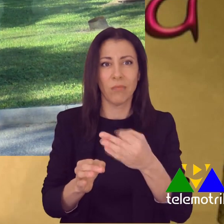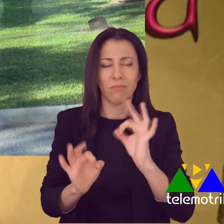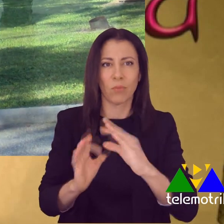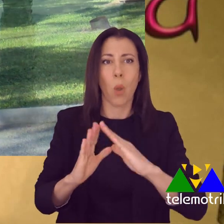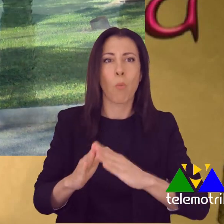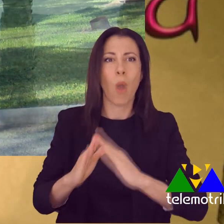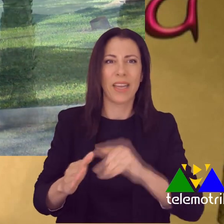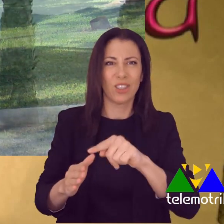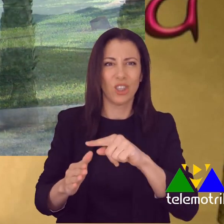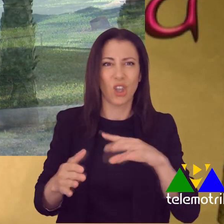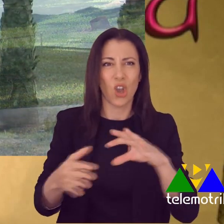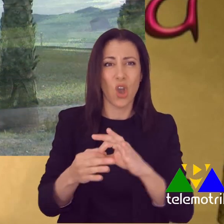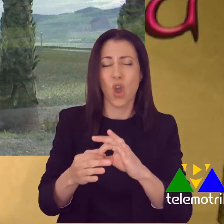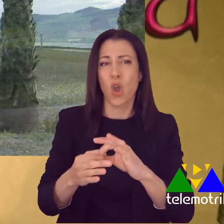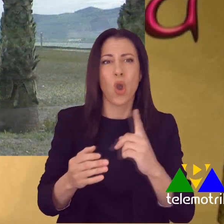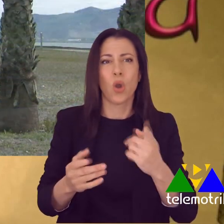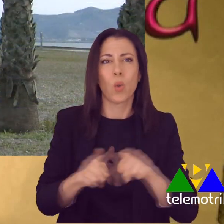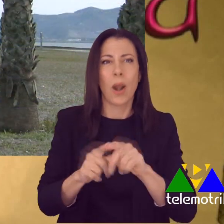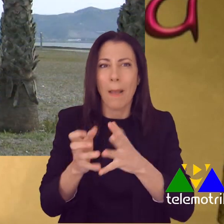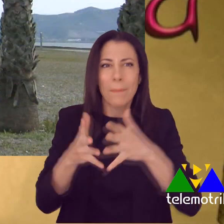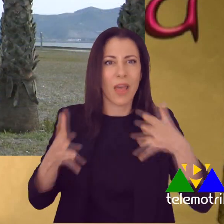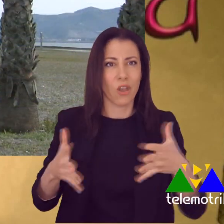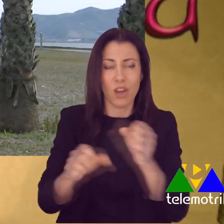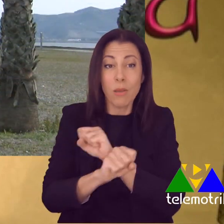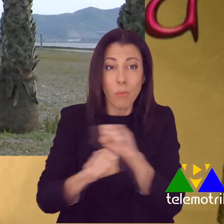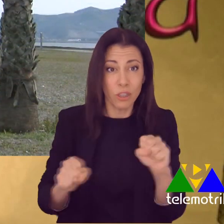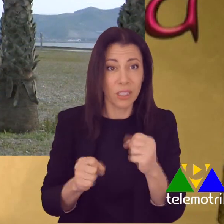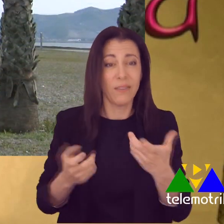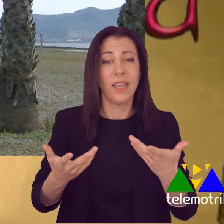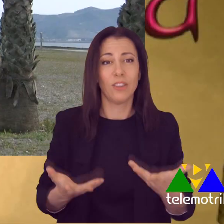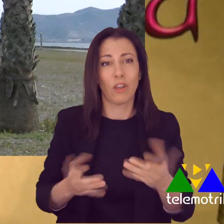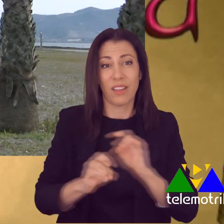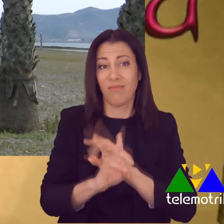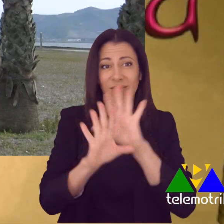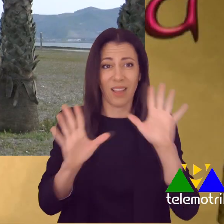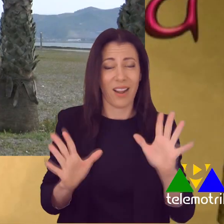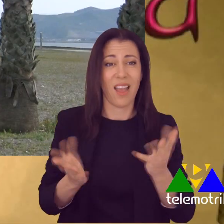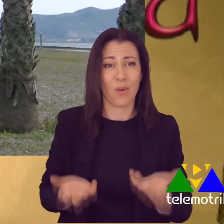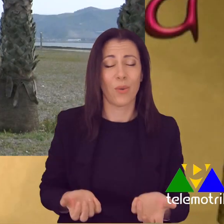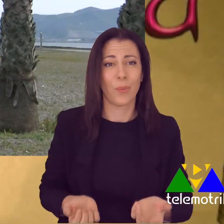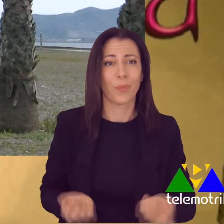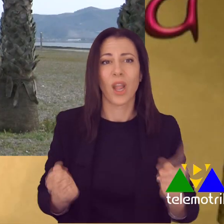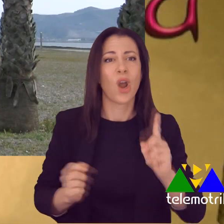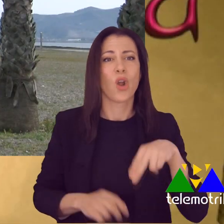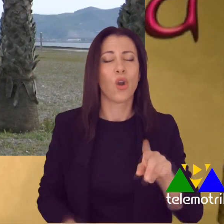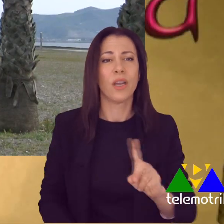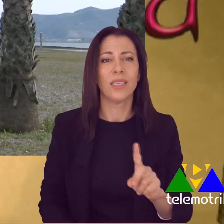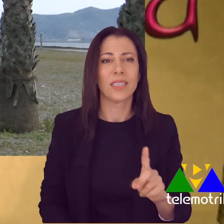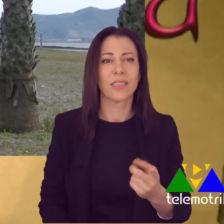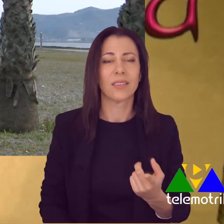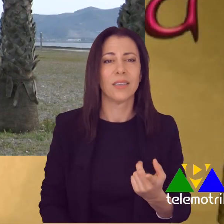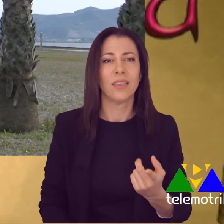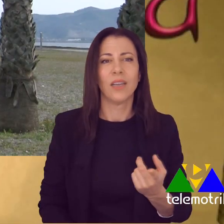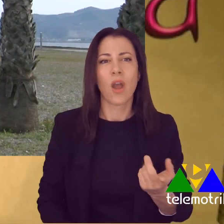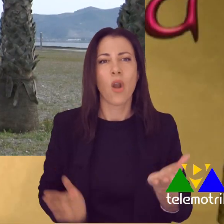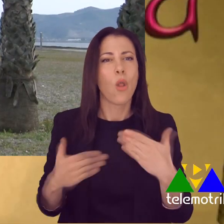portuaria, es decir, que con posibilidades mínimas de poder ampliarse. Es decir, que está claro que no